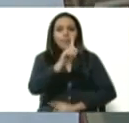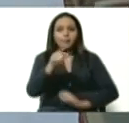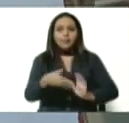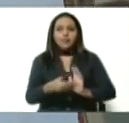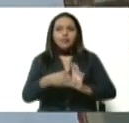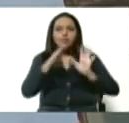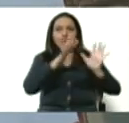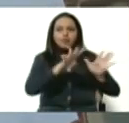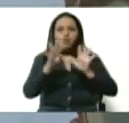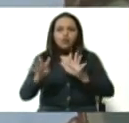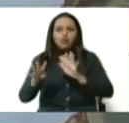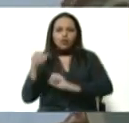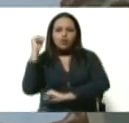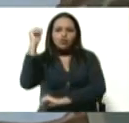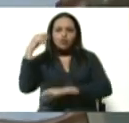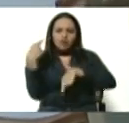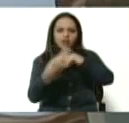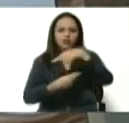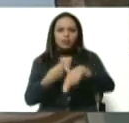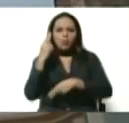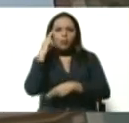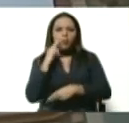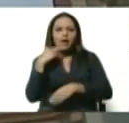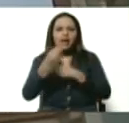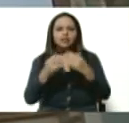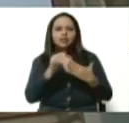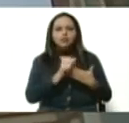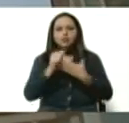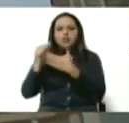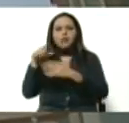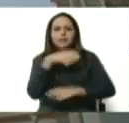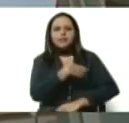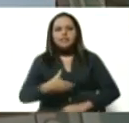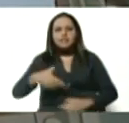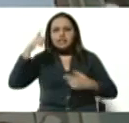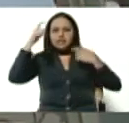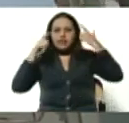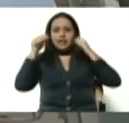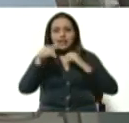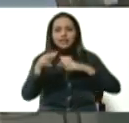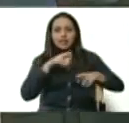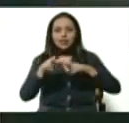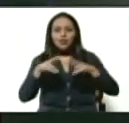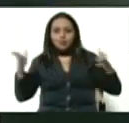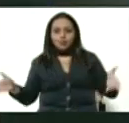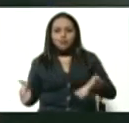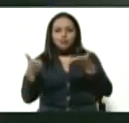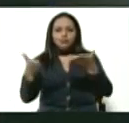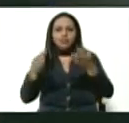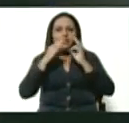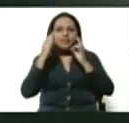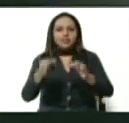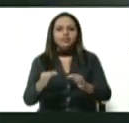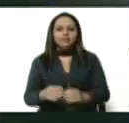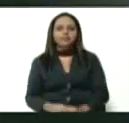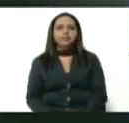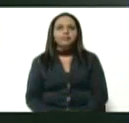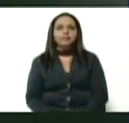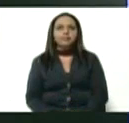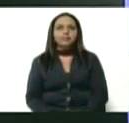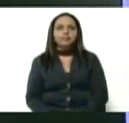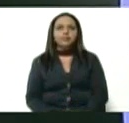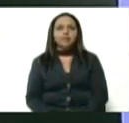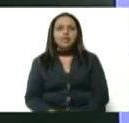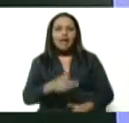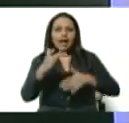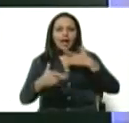la revolución bolivariana bajo el liderazgo del comandante supremo Hugo Chávez, que estas relaciones tienen un impulso real. Ceremonia